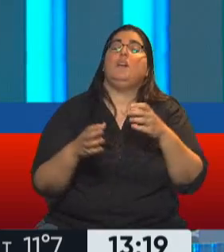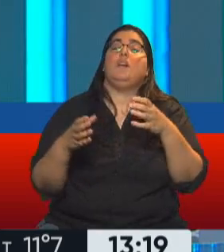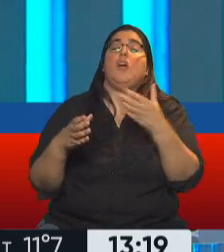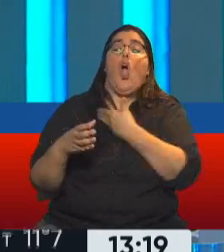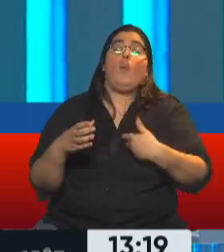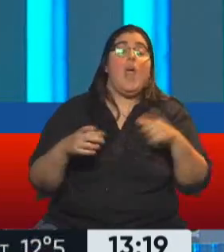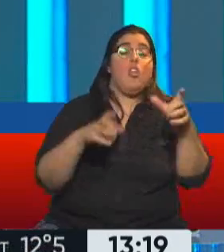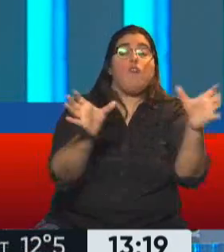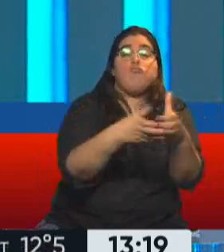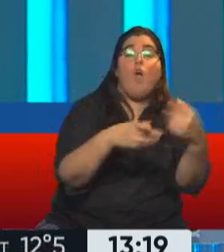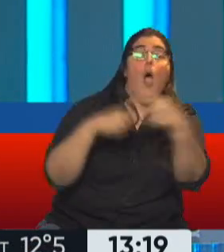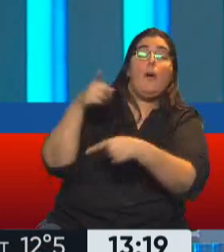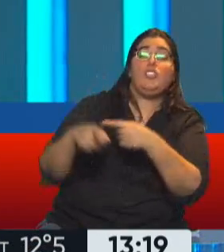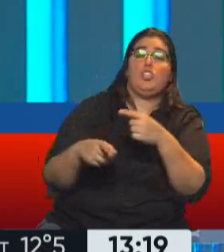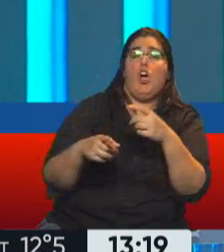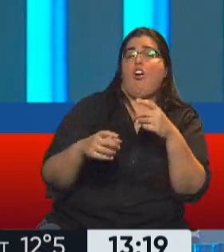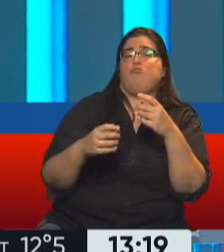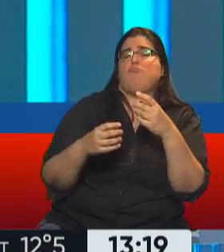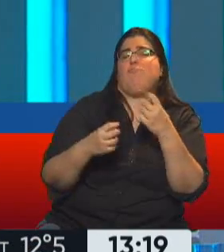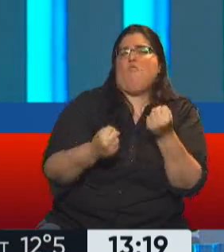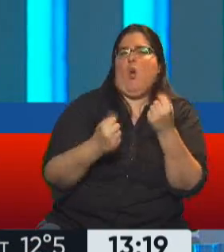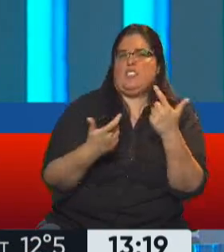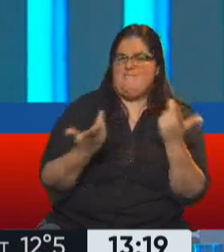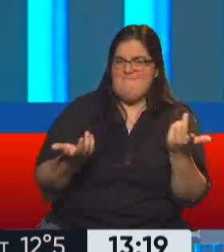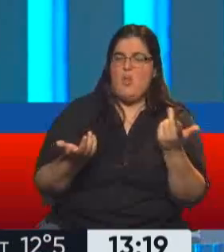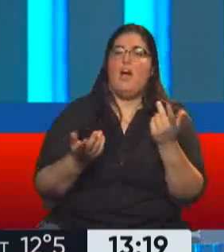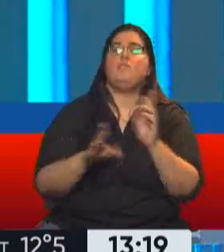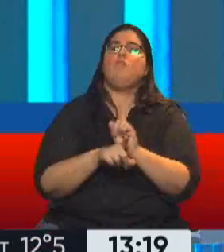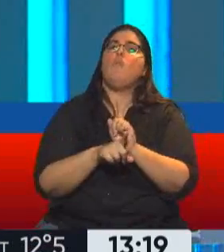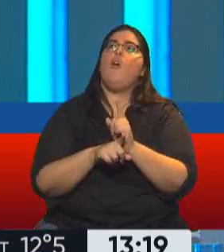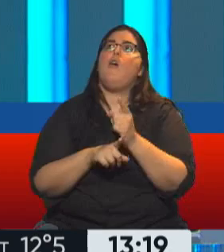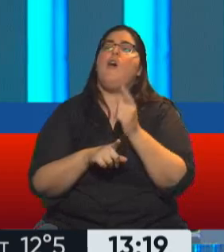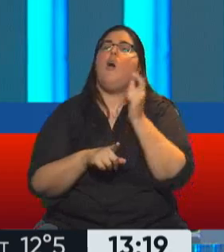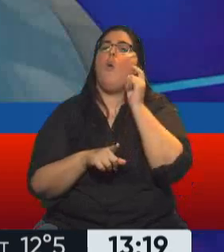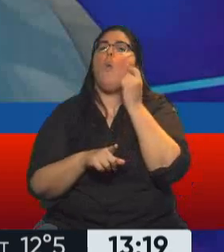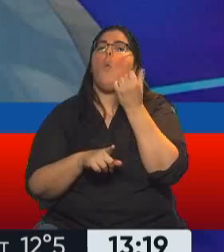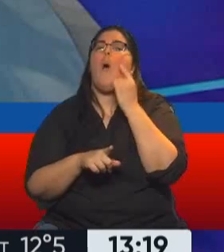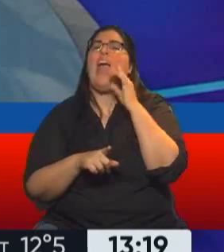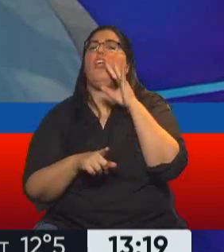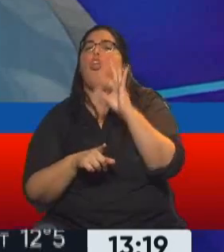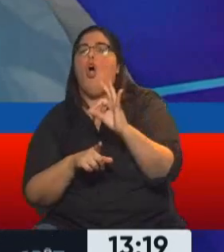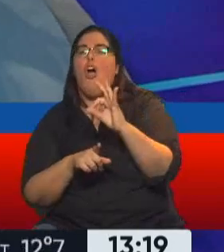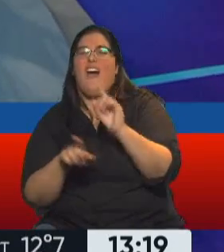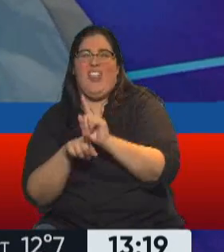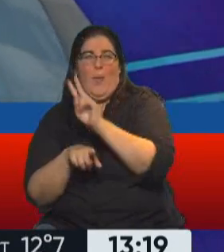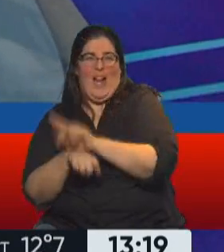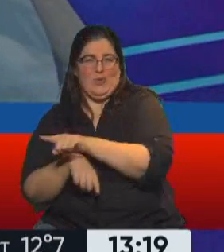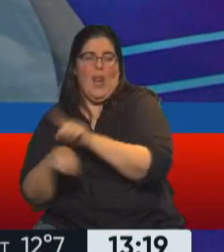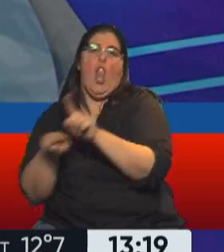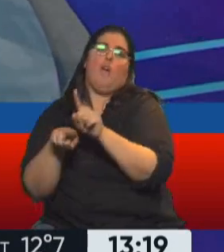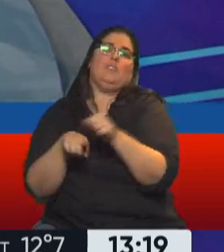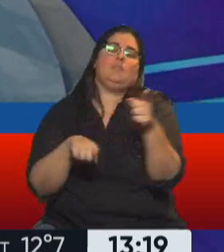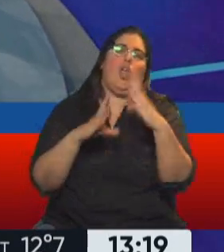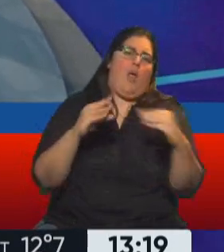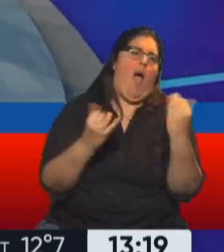de un caso muy similar a lo que ocurre en Venezuela. De acuerdo, sí. Agregaría algo. Los Guaidó nicaragüenses sobran, porque por un lado dicen